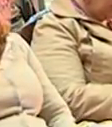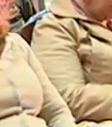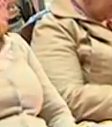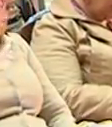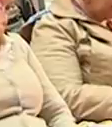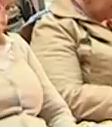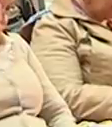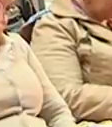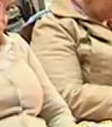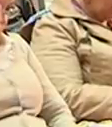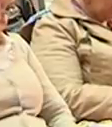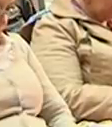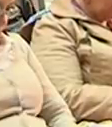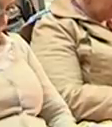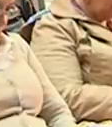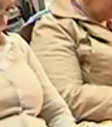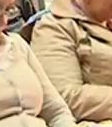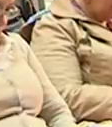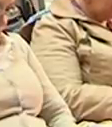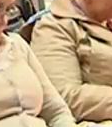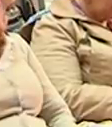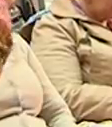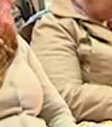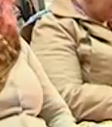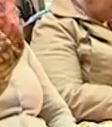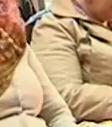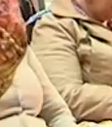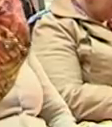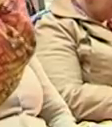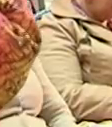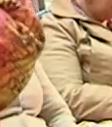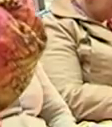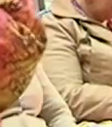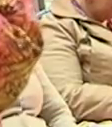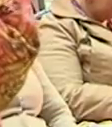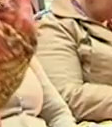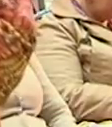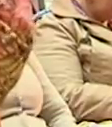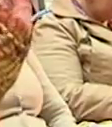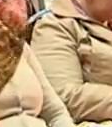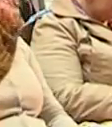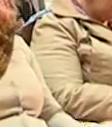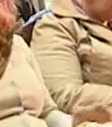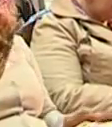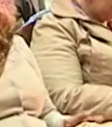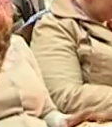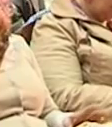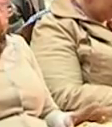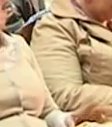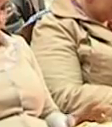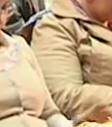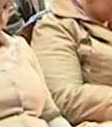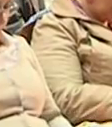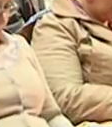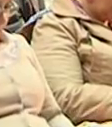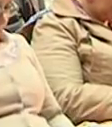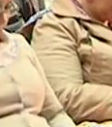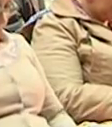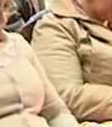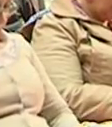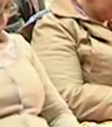Fíjense que hablaba como todos los libertadores. Nací en